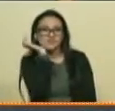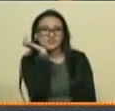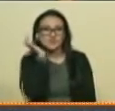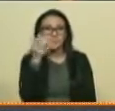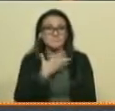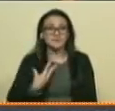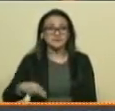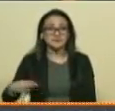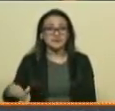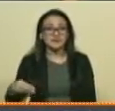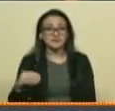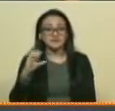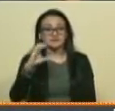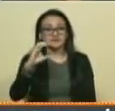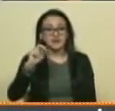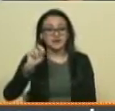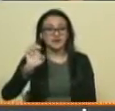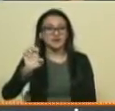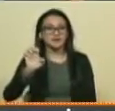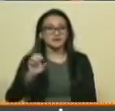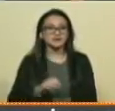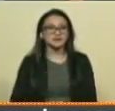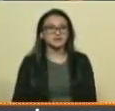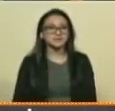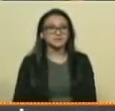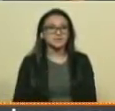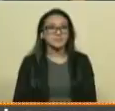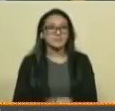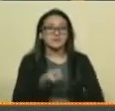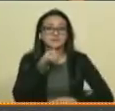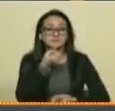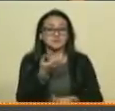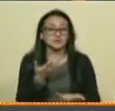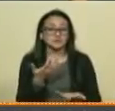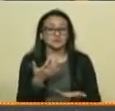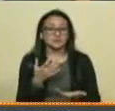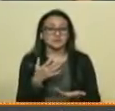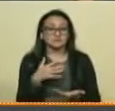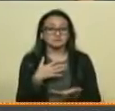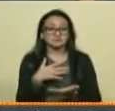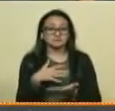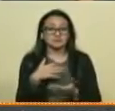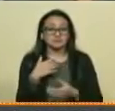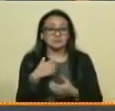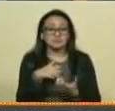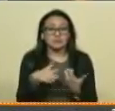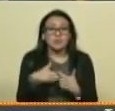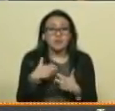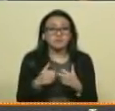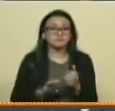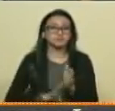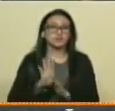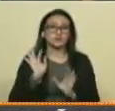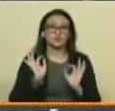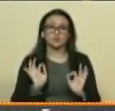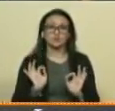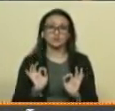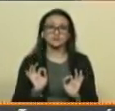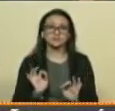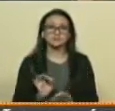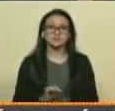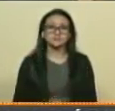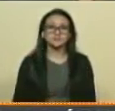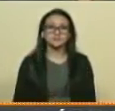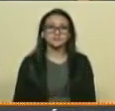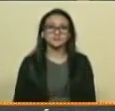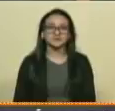que se llama La Vía para Salir de la Crisis. Es un documento para nosotros muy importante,